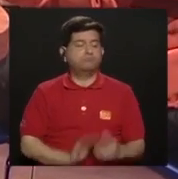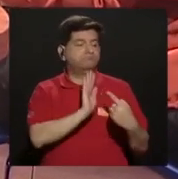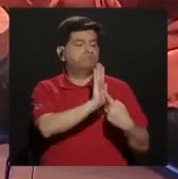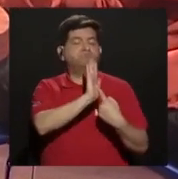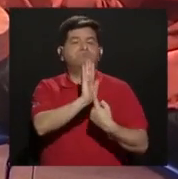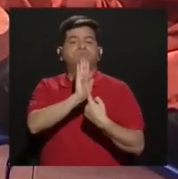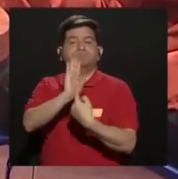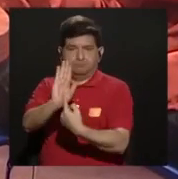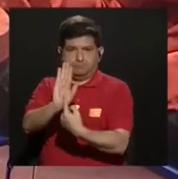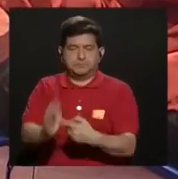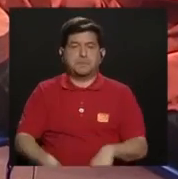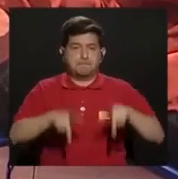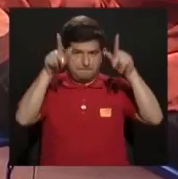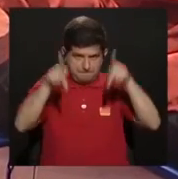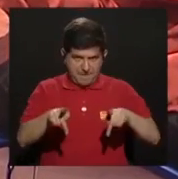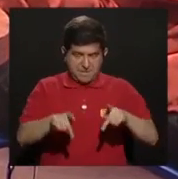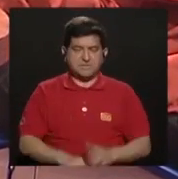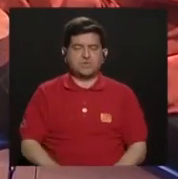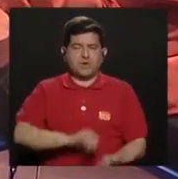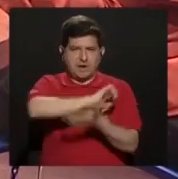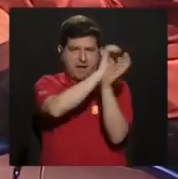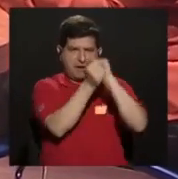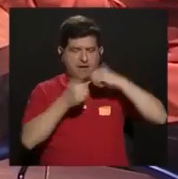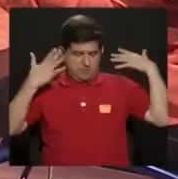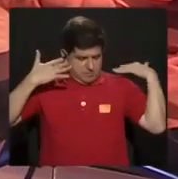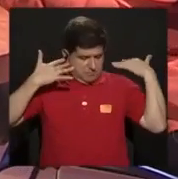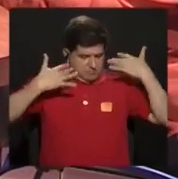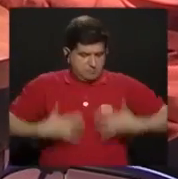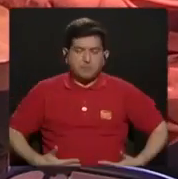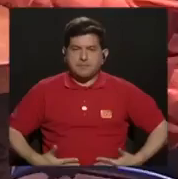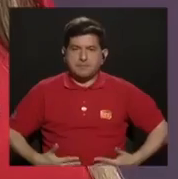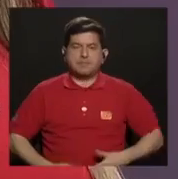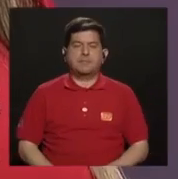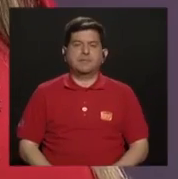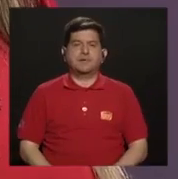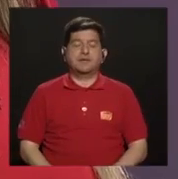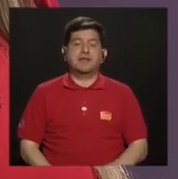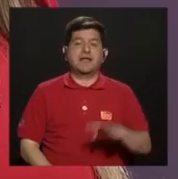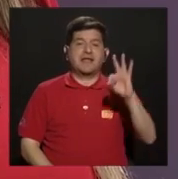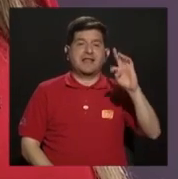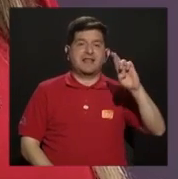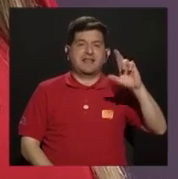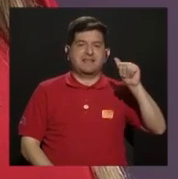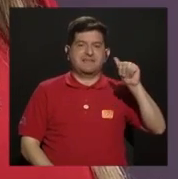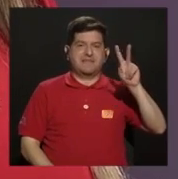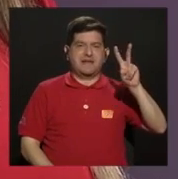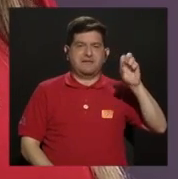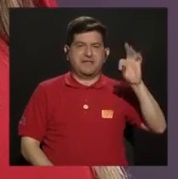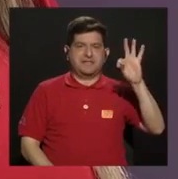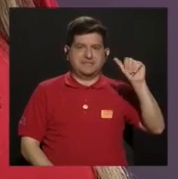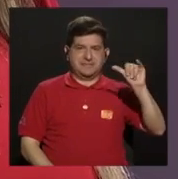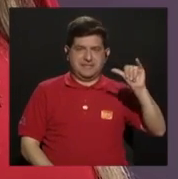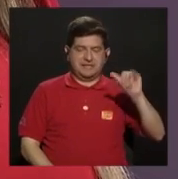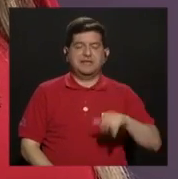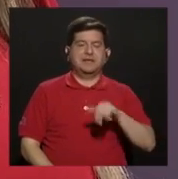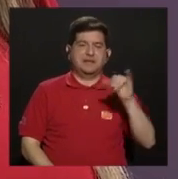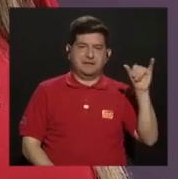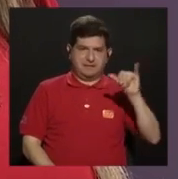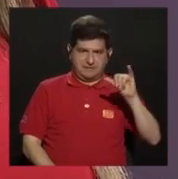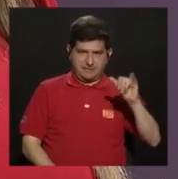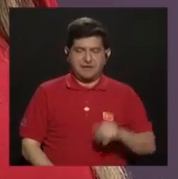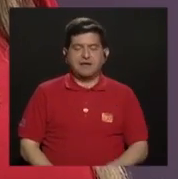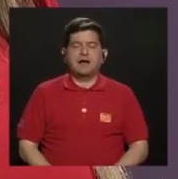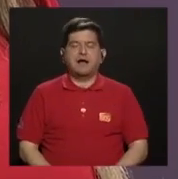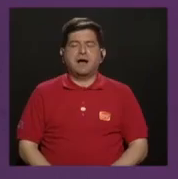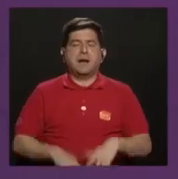espectáculos. Esta es una persona transformista. Lo que es el término travesti es la persona que se trasviste para